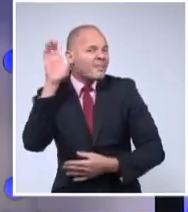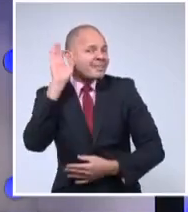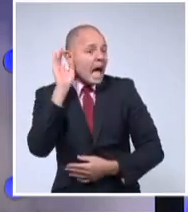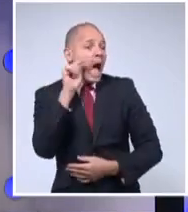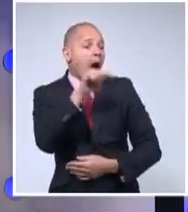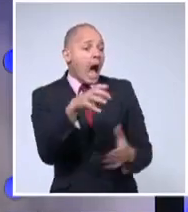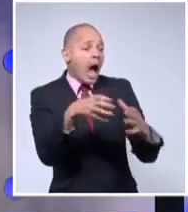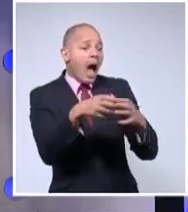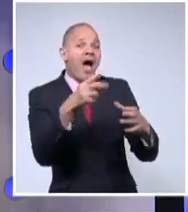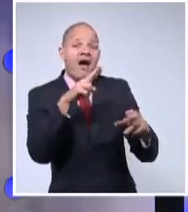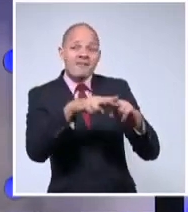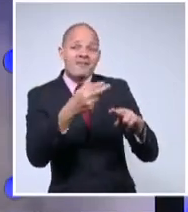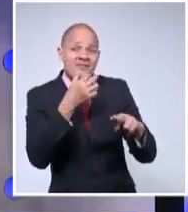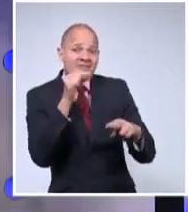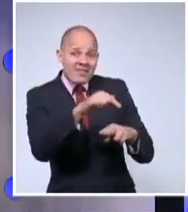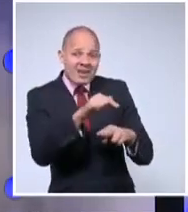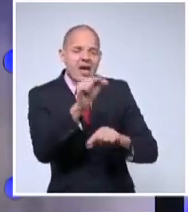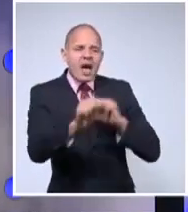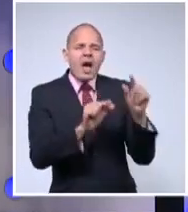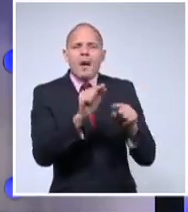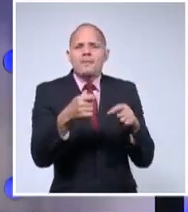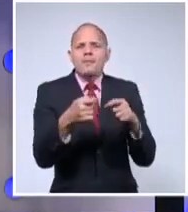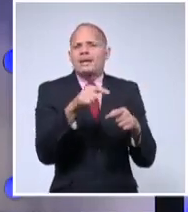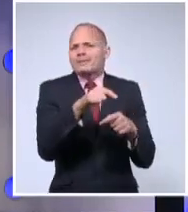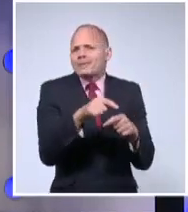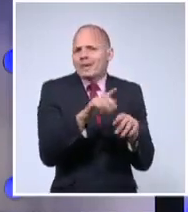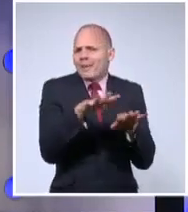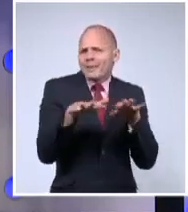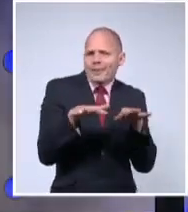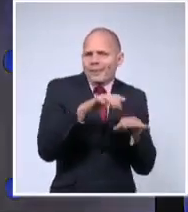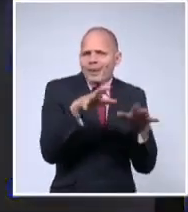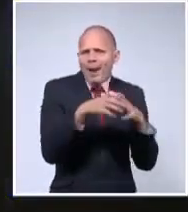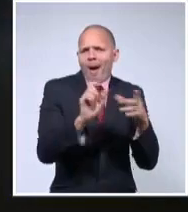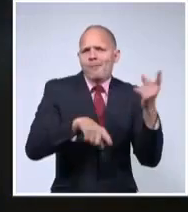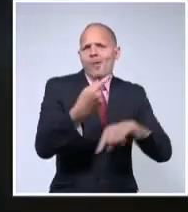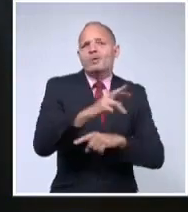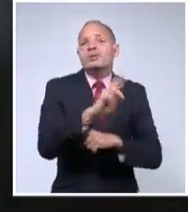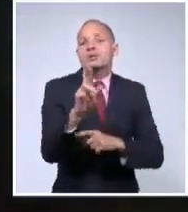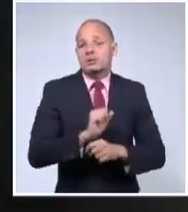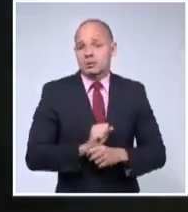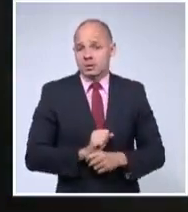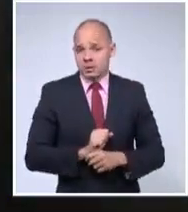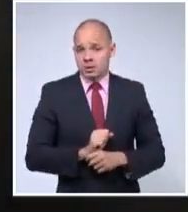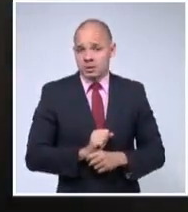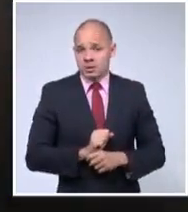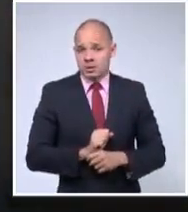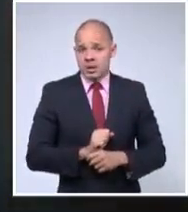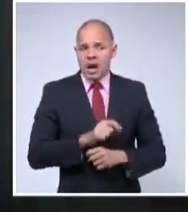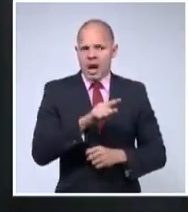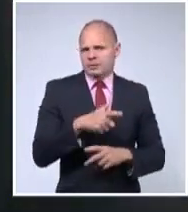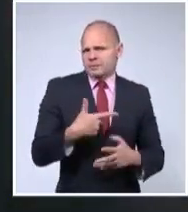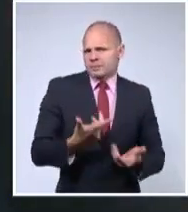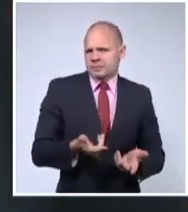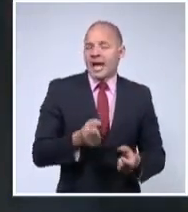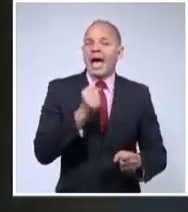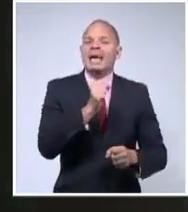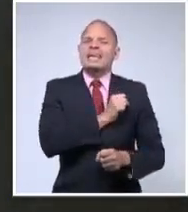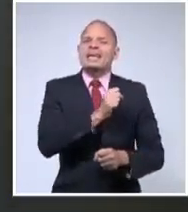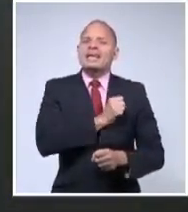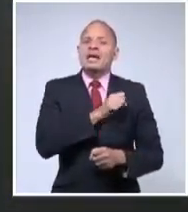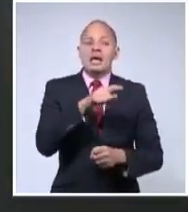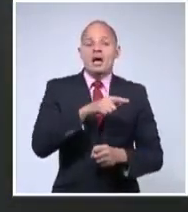por parte de un grupo de individuos en la llamada farsa de San Isidro, con fines de desestabilización. Eso lo sabía el